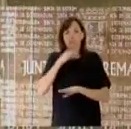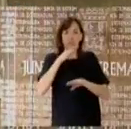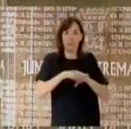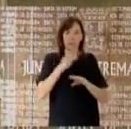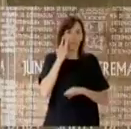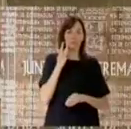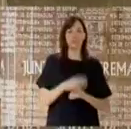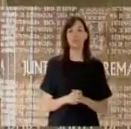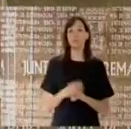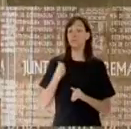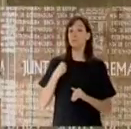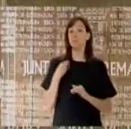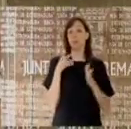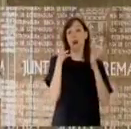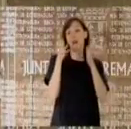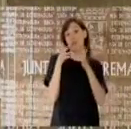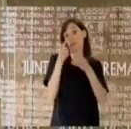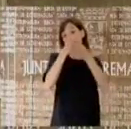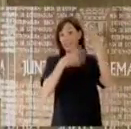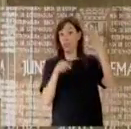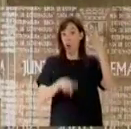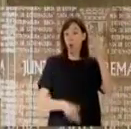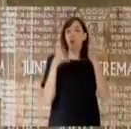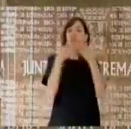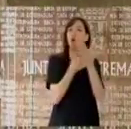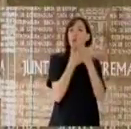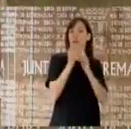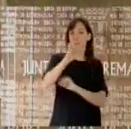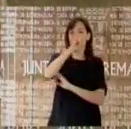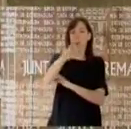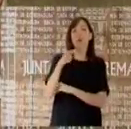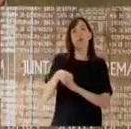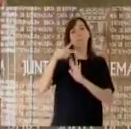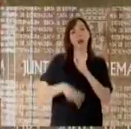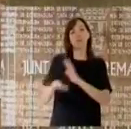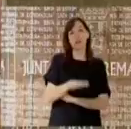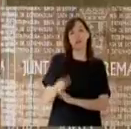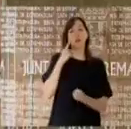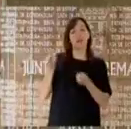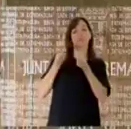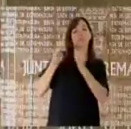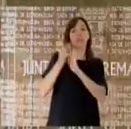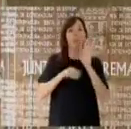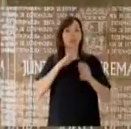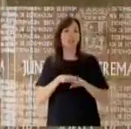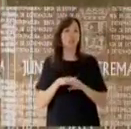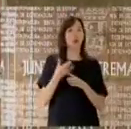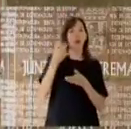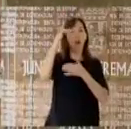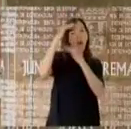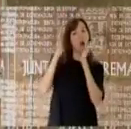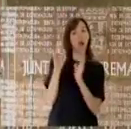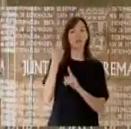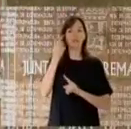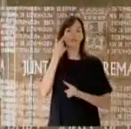estas mismas ayudas que hoy aprueba el Consejo de Gobierno, modificamos las bases reguladoras para mejorar los requisitos, atendiendo